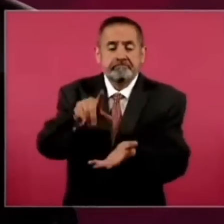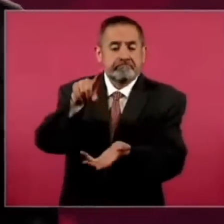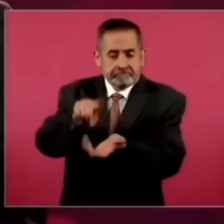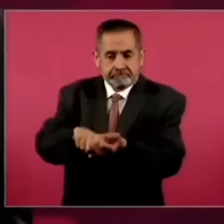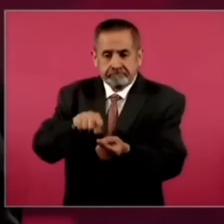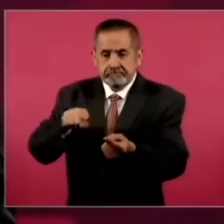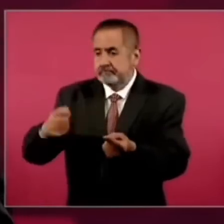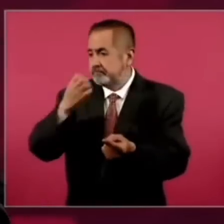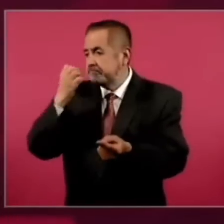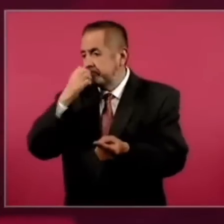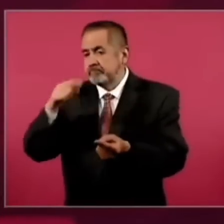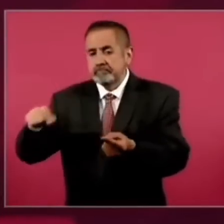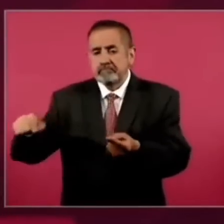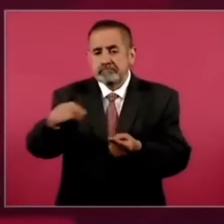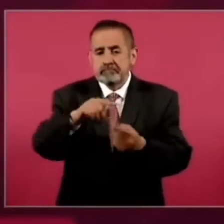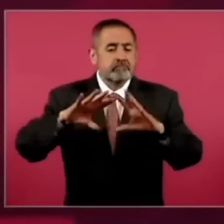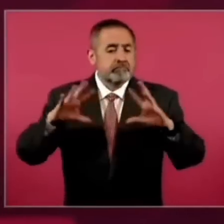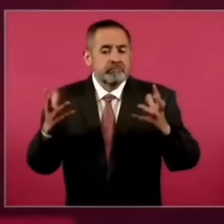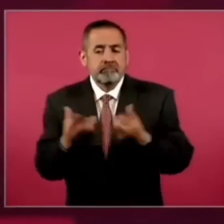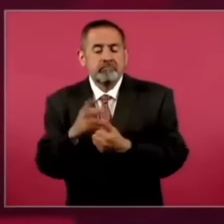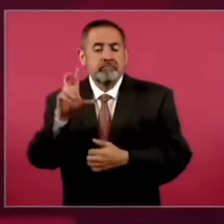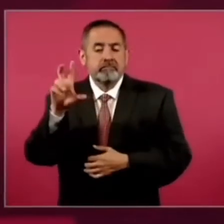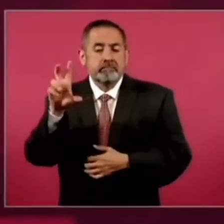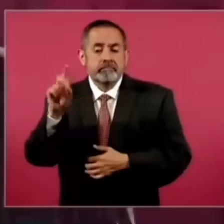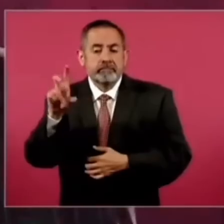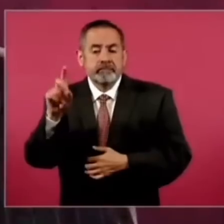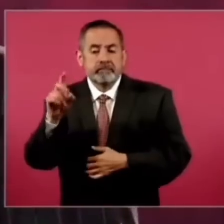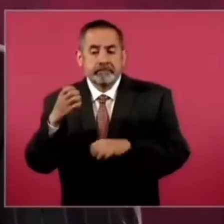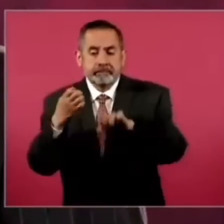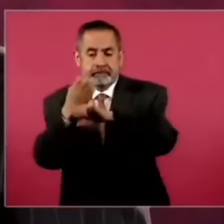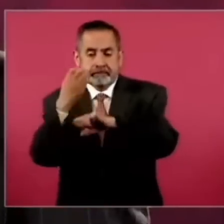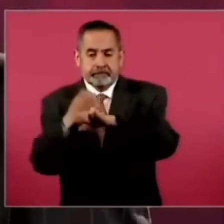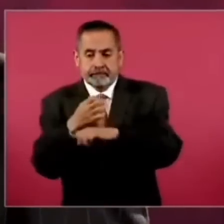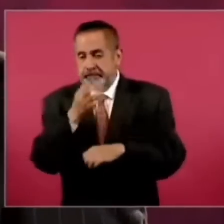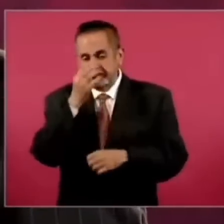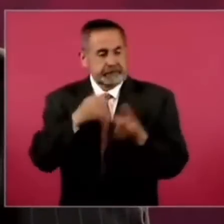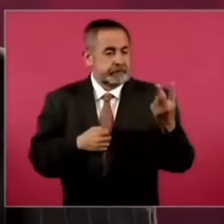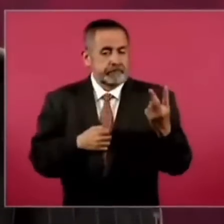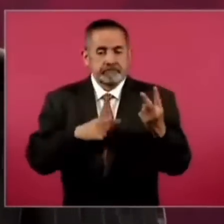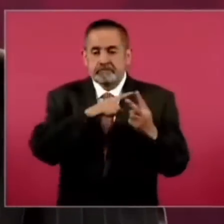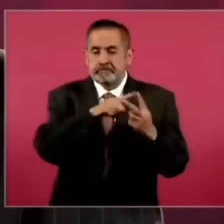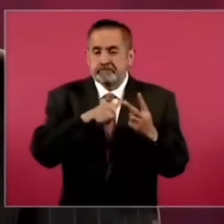libros en 30 estados. Solo 2